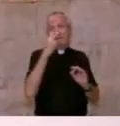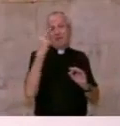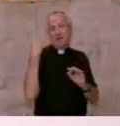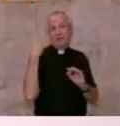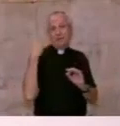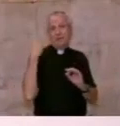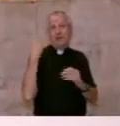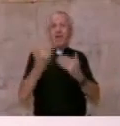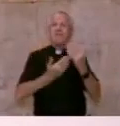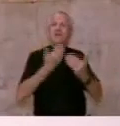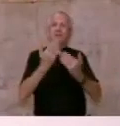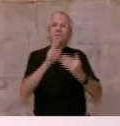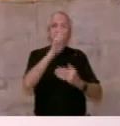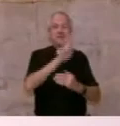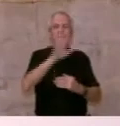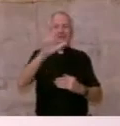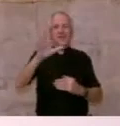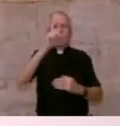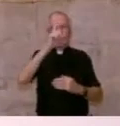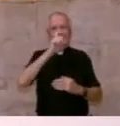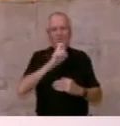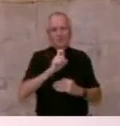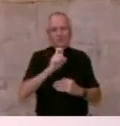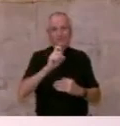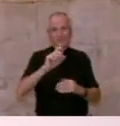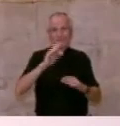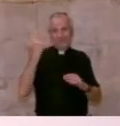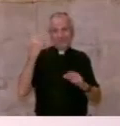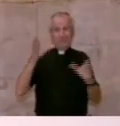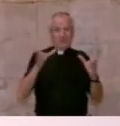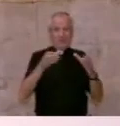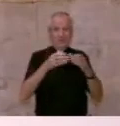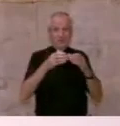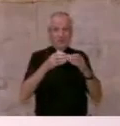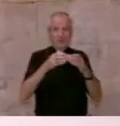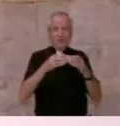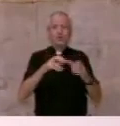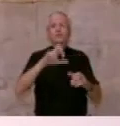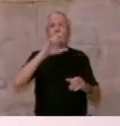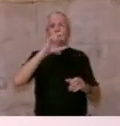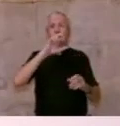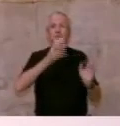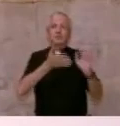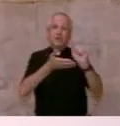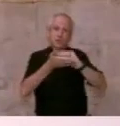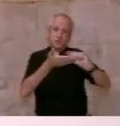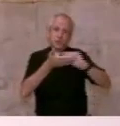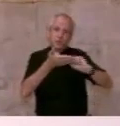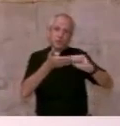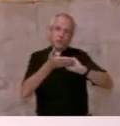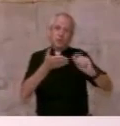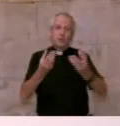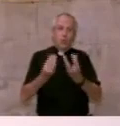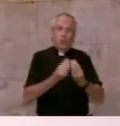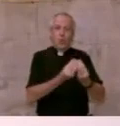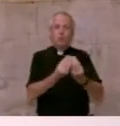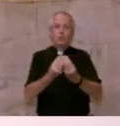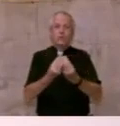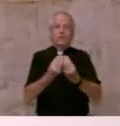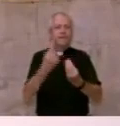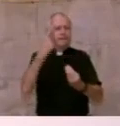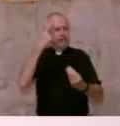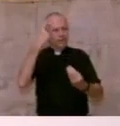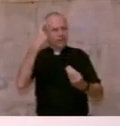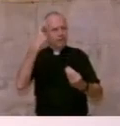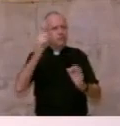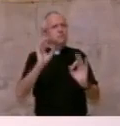al celebrar los 25 años de aquel histórico hecho, los obispos, en un documento conjunto, recordábamos una vez más